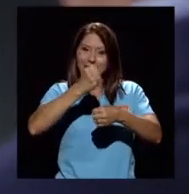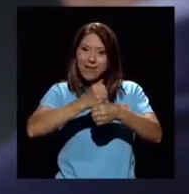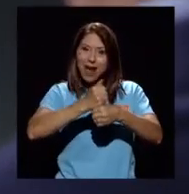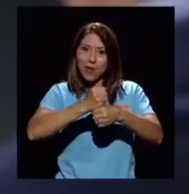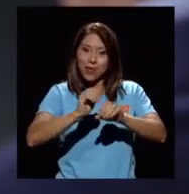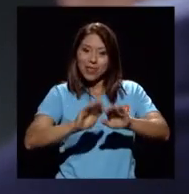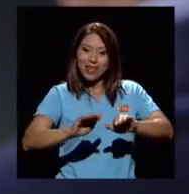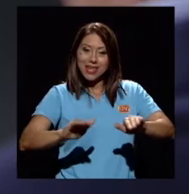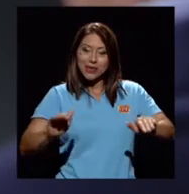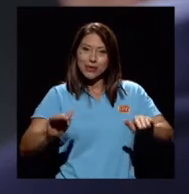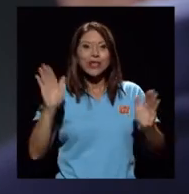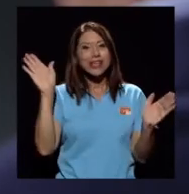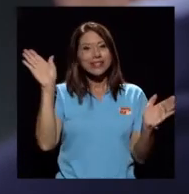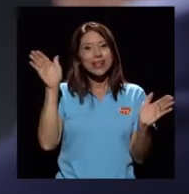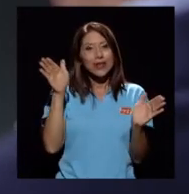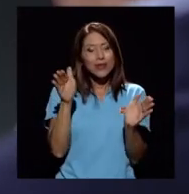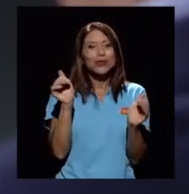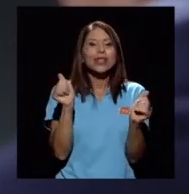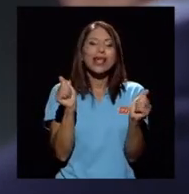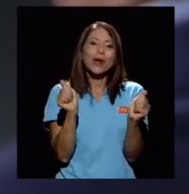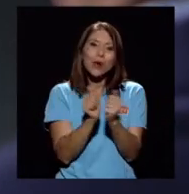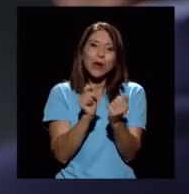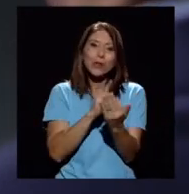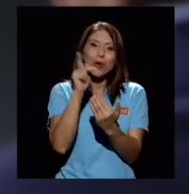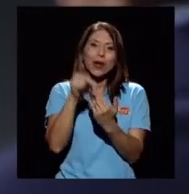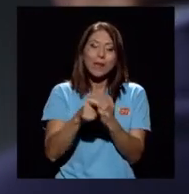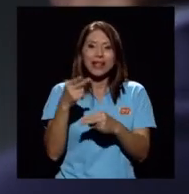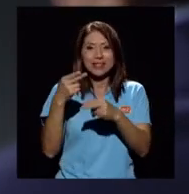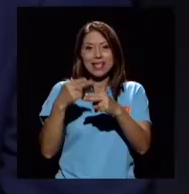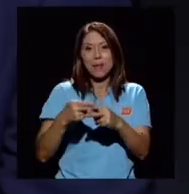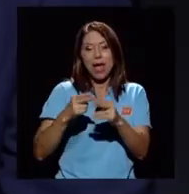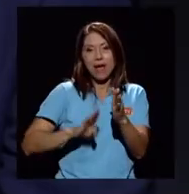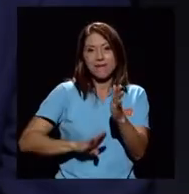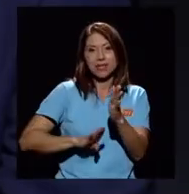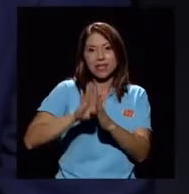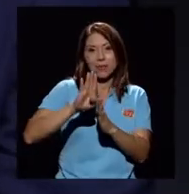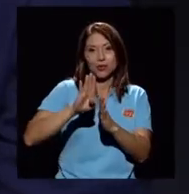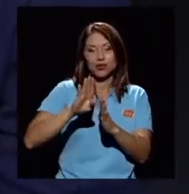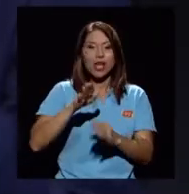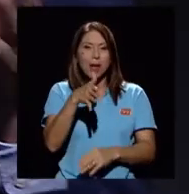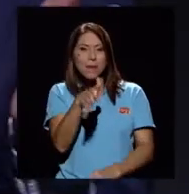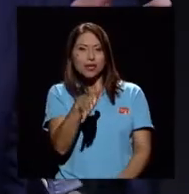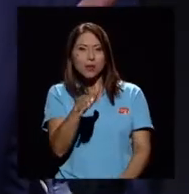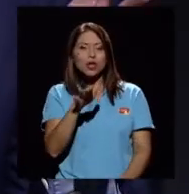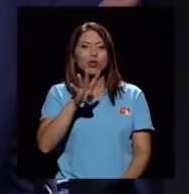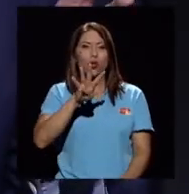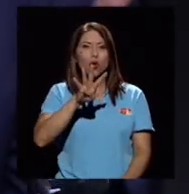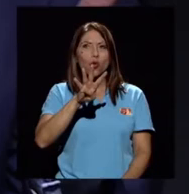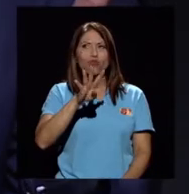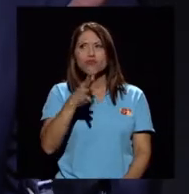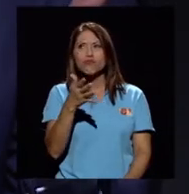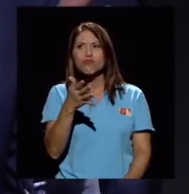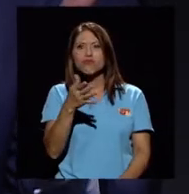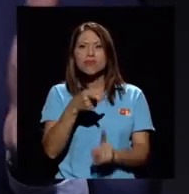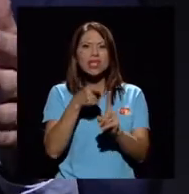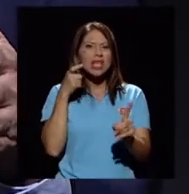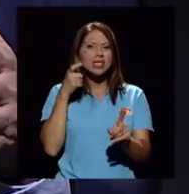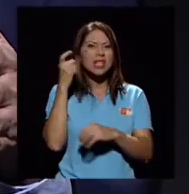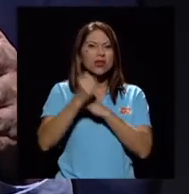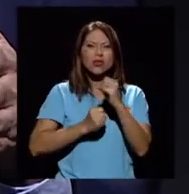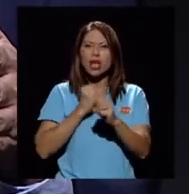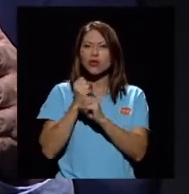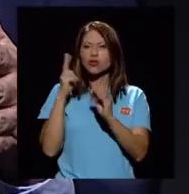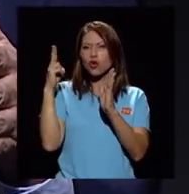en Avancemos, por el programa Avancemos, y que más o menos el 40%, digamos, como desde los años